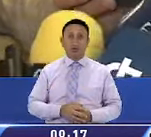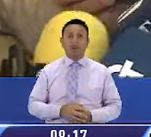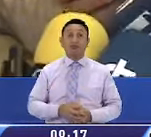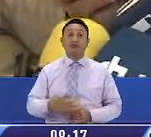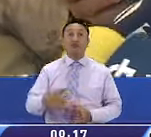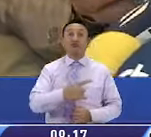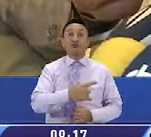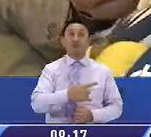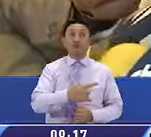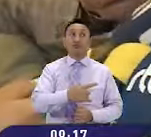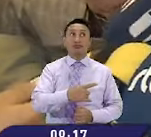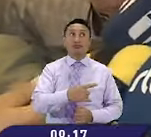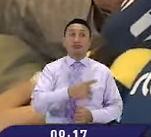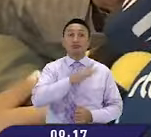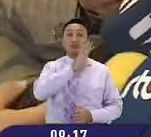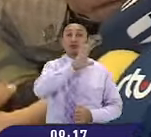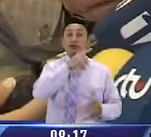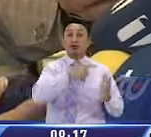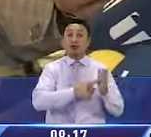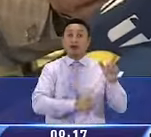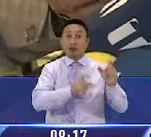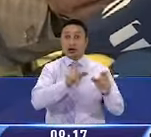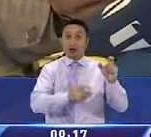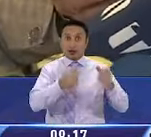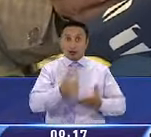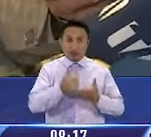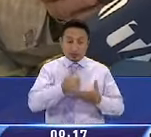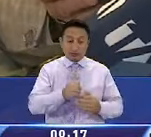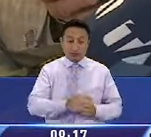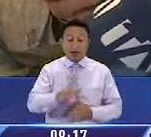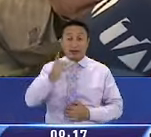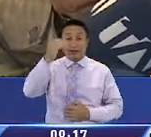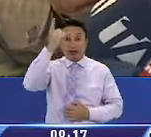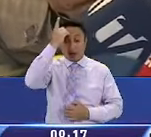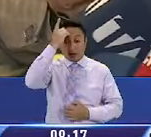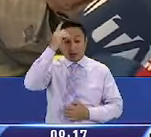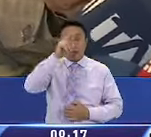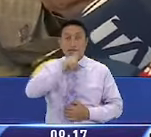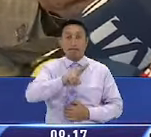que representan y atienden a más de 5.000 pacientes, la deuda asciende a